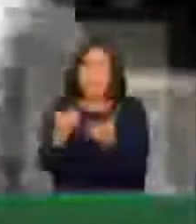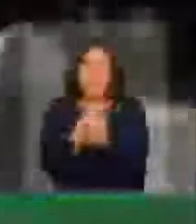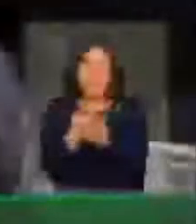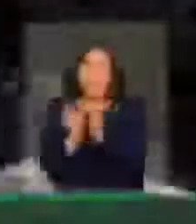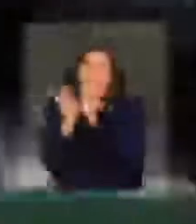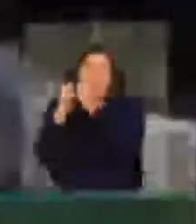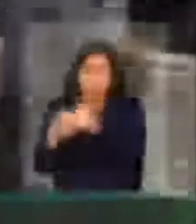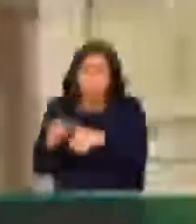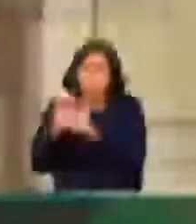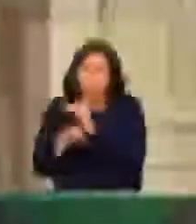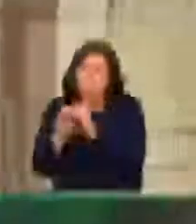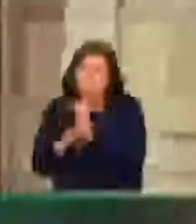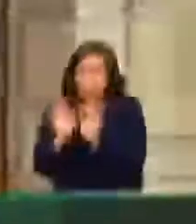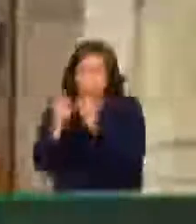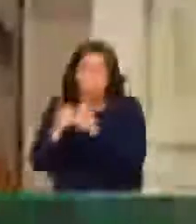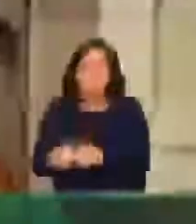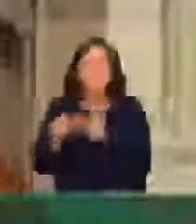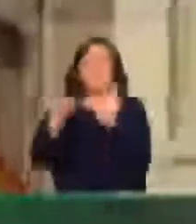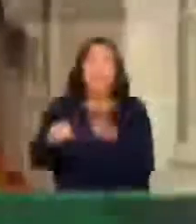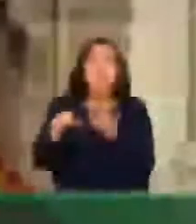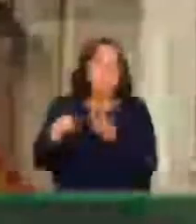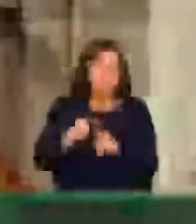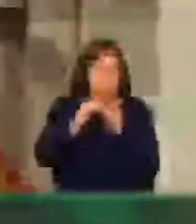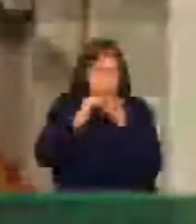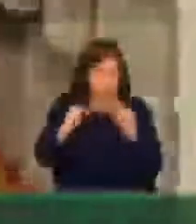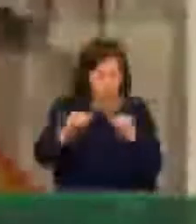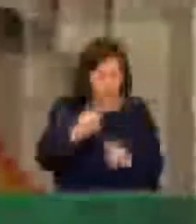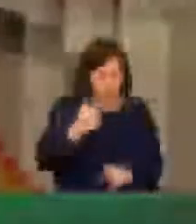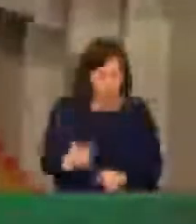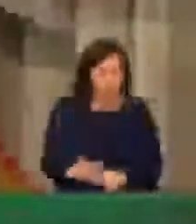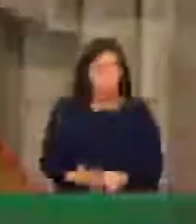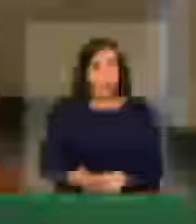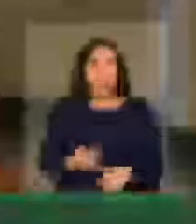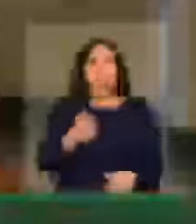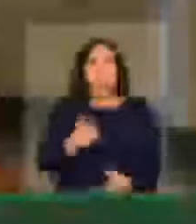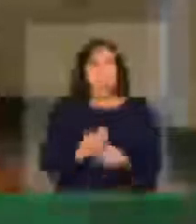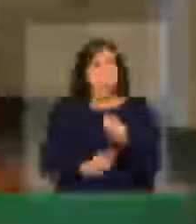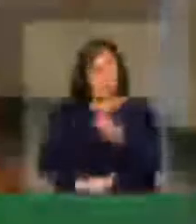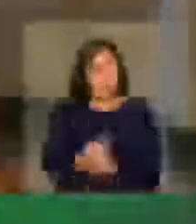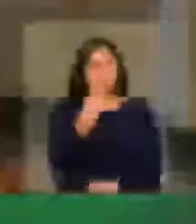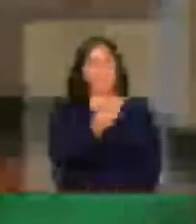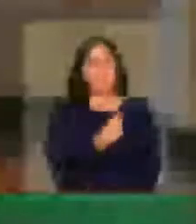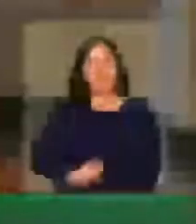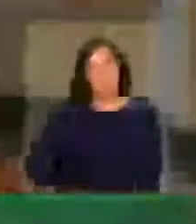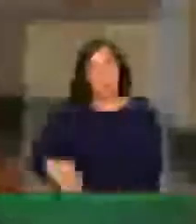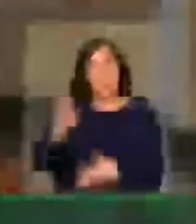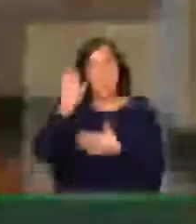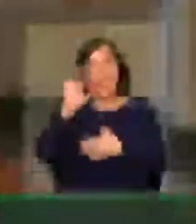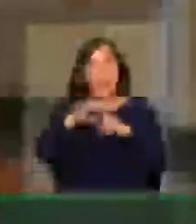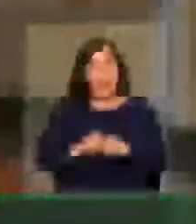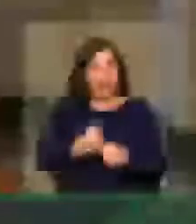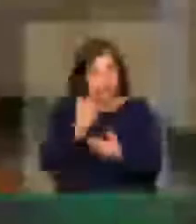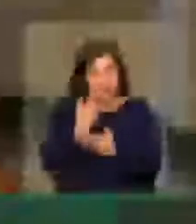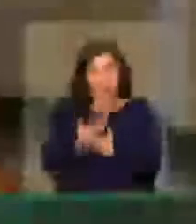clasificados durante los próximos 6 meses, según indicó la Casa Blanca en un comunicado. Cuando me postulé a la presidencia, me comprometí a garantizar la